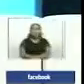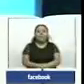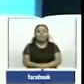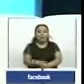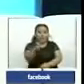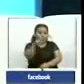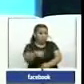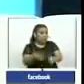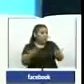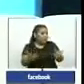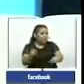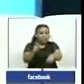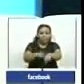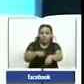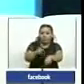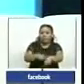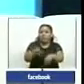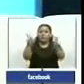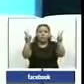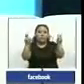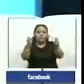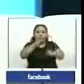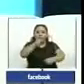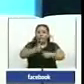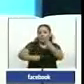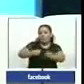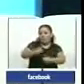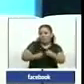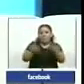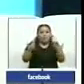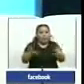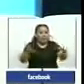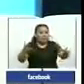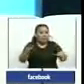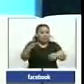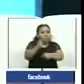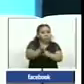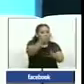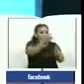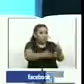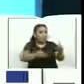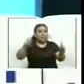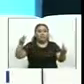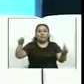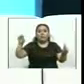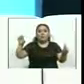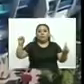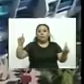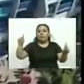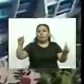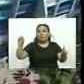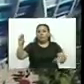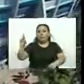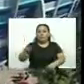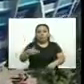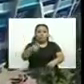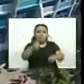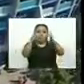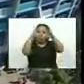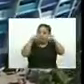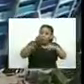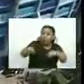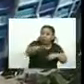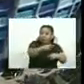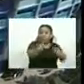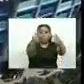Muy bien, ya llegó el momento de los deportes. Como siempre, tenemos un resumen con Néstor Hernández. Buenas noches, amigos